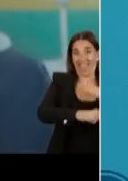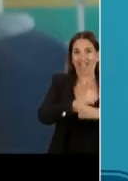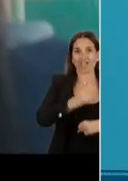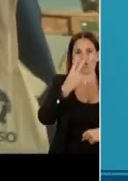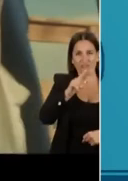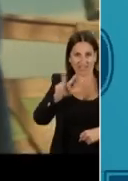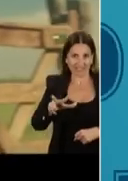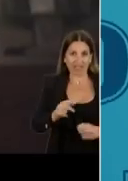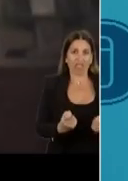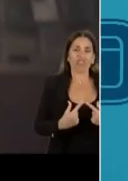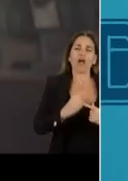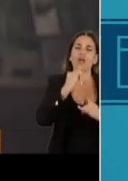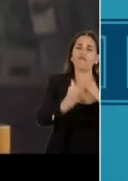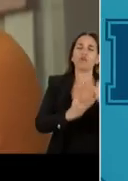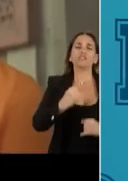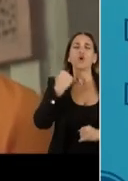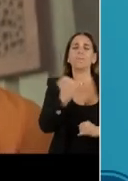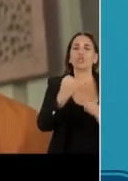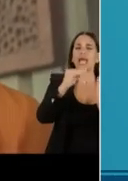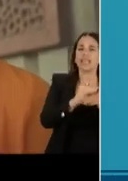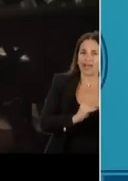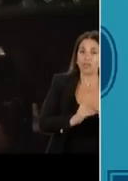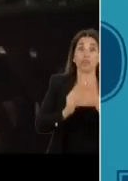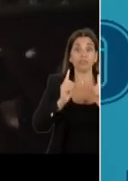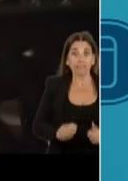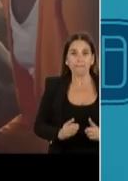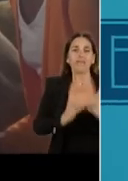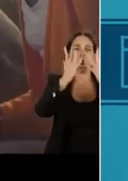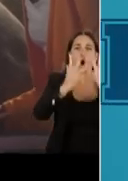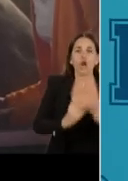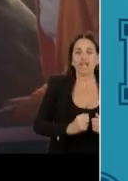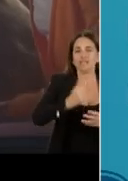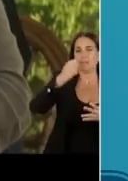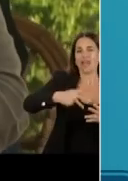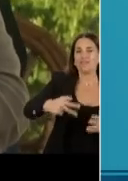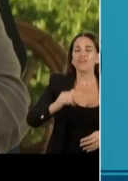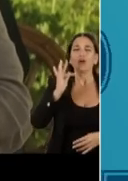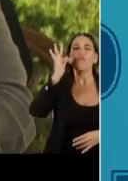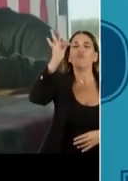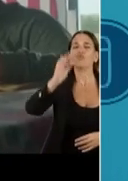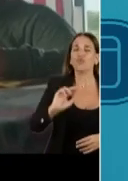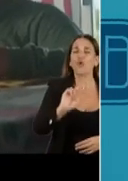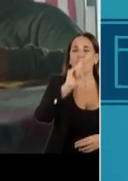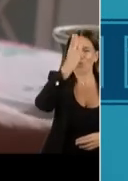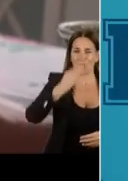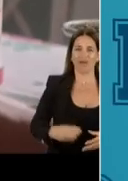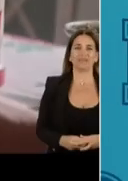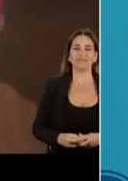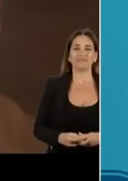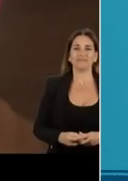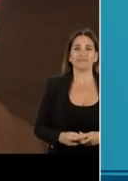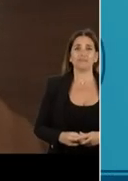de muchos años del país para ser un referente en materia de un país digital, ¿no? Ahora se viene, como decías, la